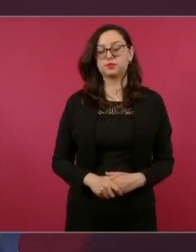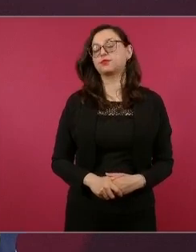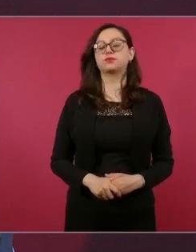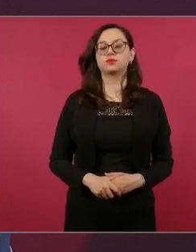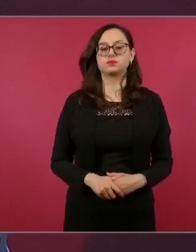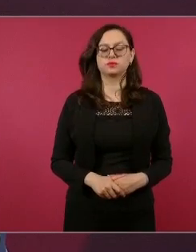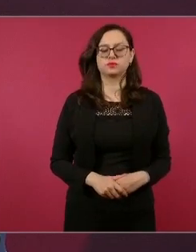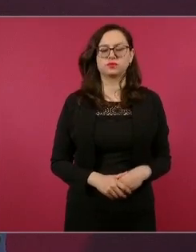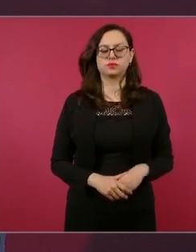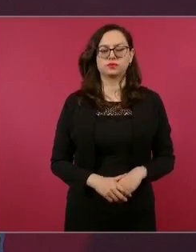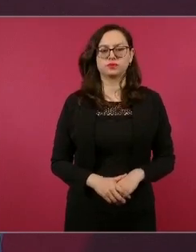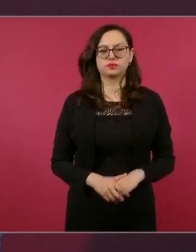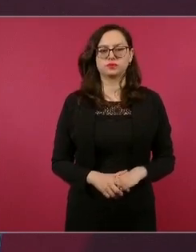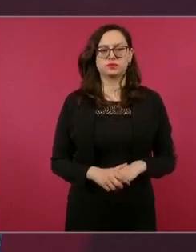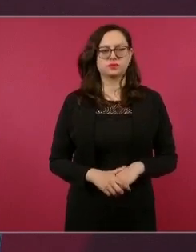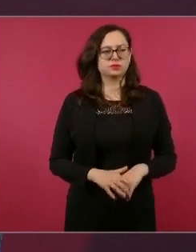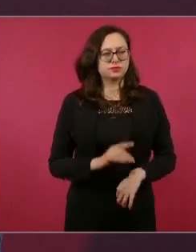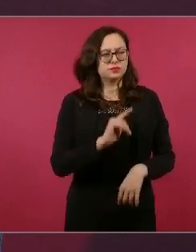del porqué de las cosas